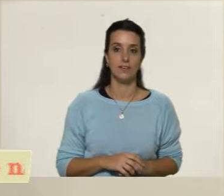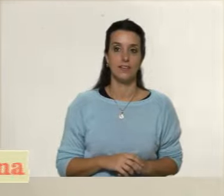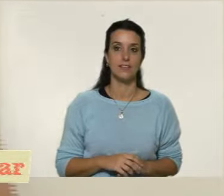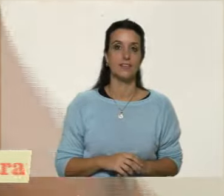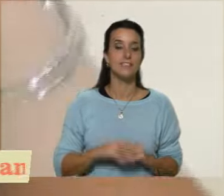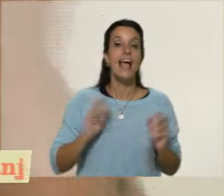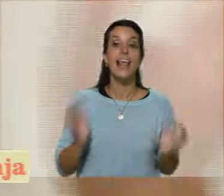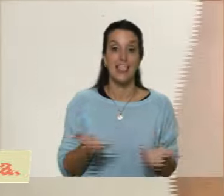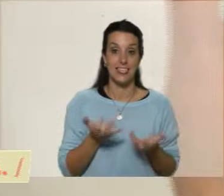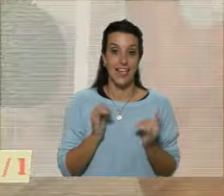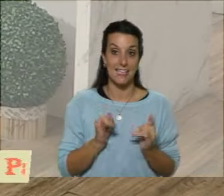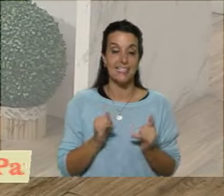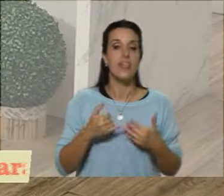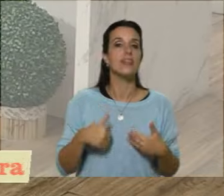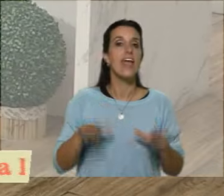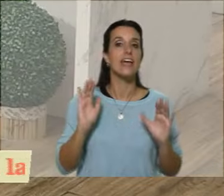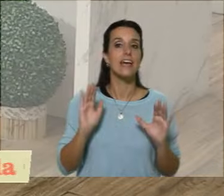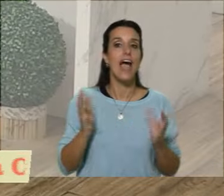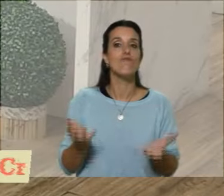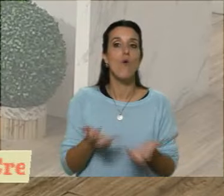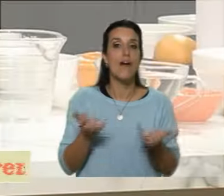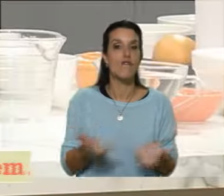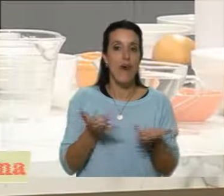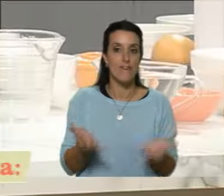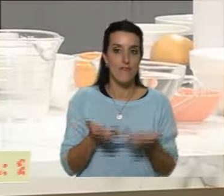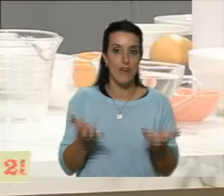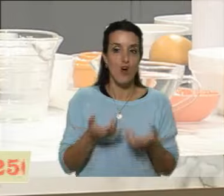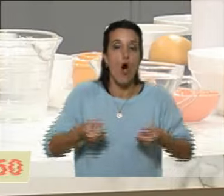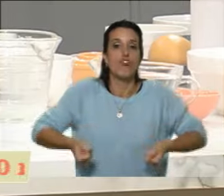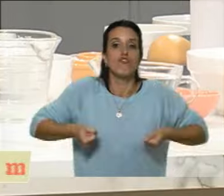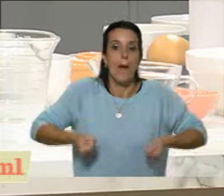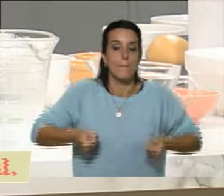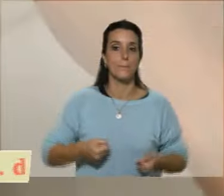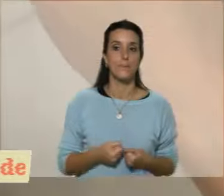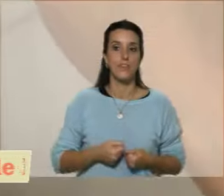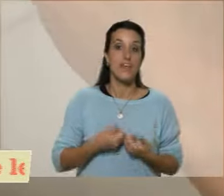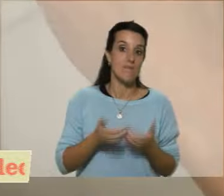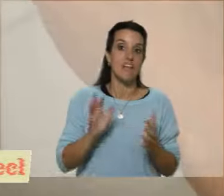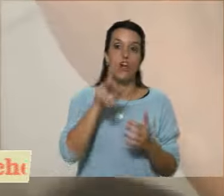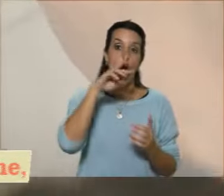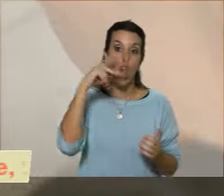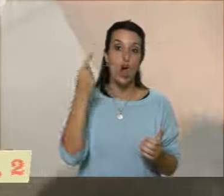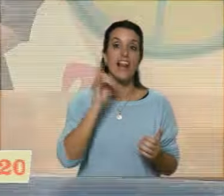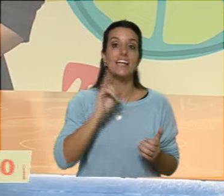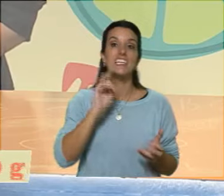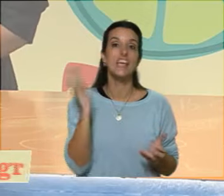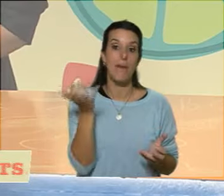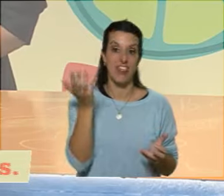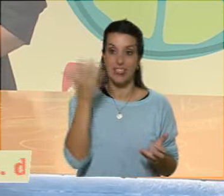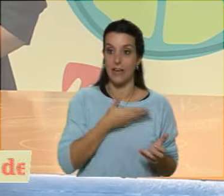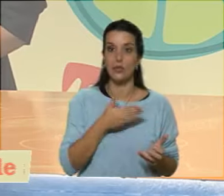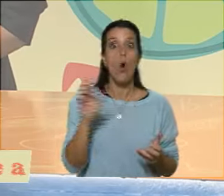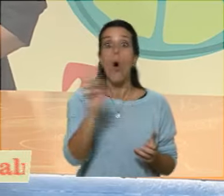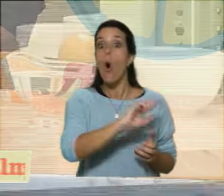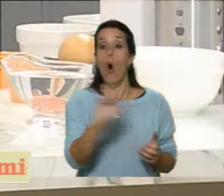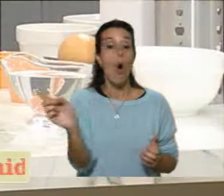Está caliente. Lo dejo afuera del fuego para que no se me recaliente la olla. Y me empieza a largar olor a la leche quemada. ¡No! No, que a Paula